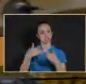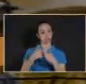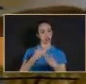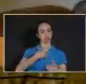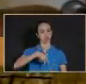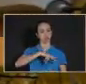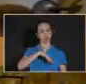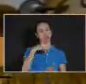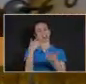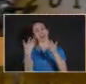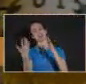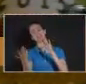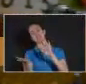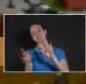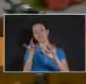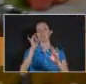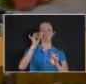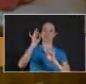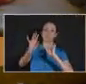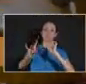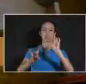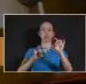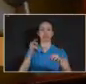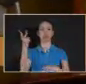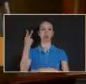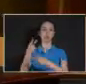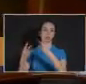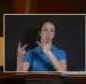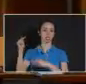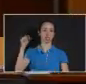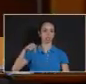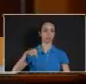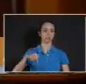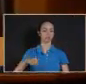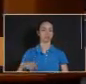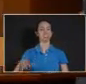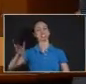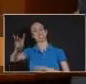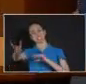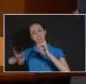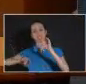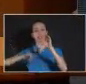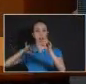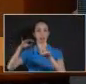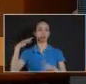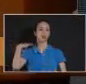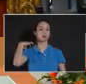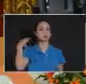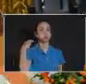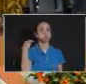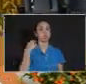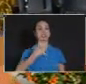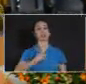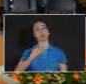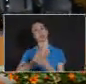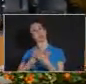en cuando, muy de vez en cuando, lo invitamos y él viene. Y de vez en cuando él me invita y yo llego.